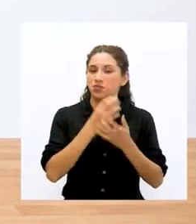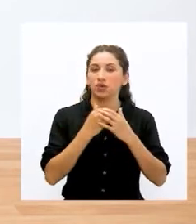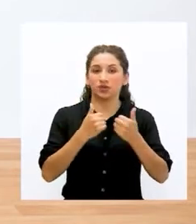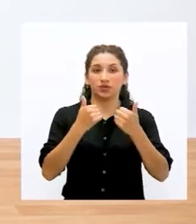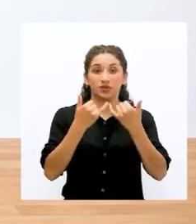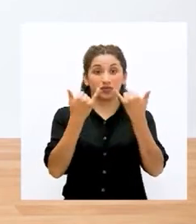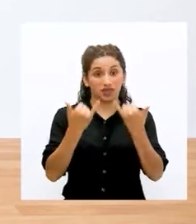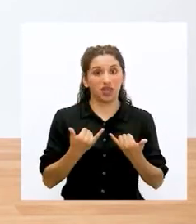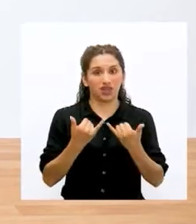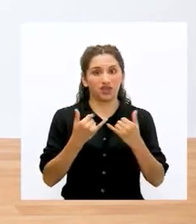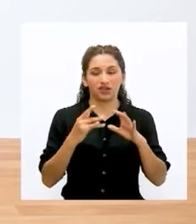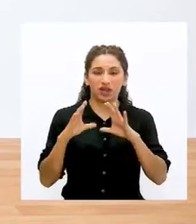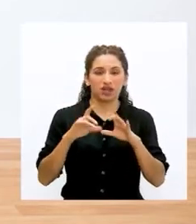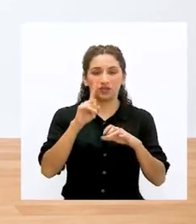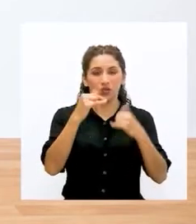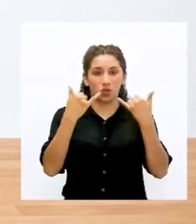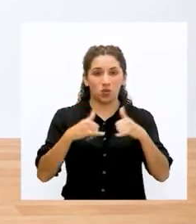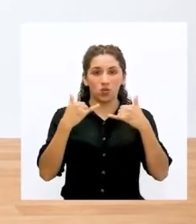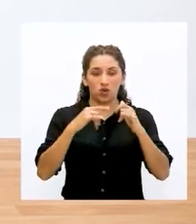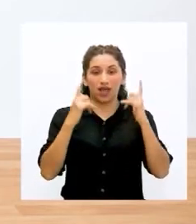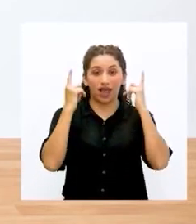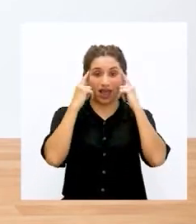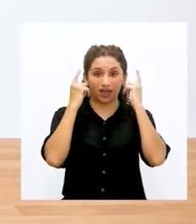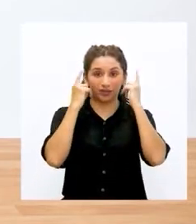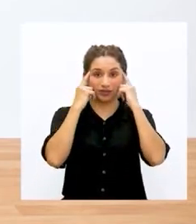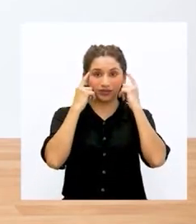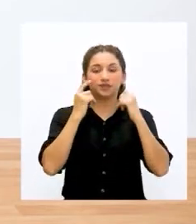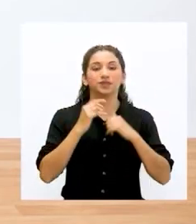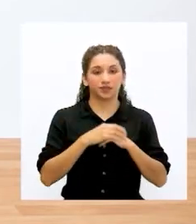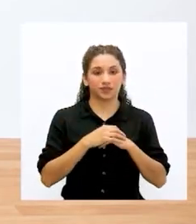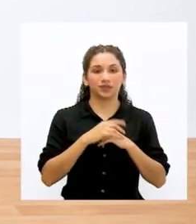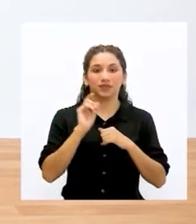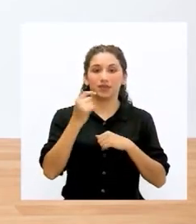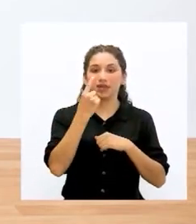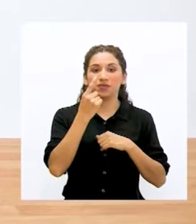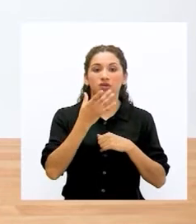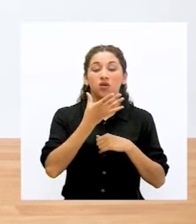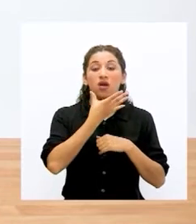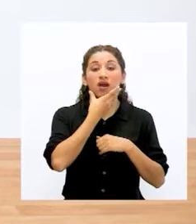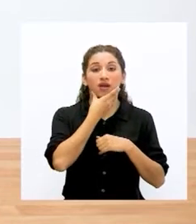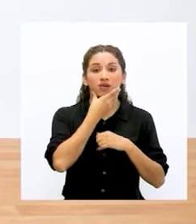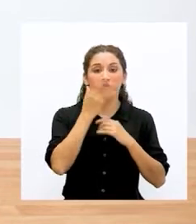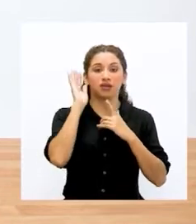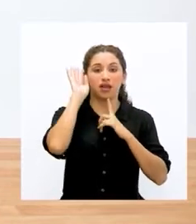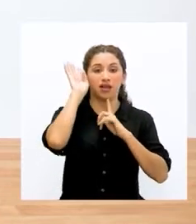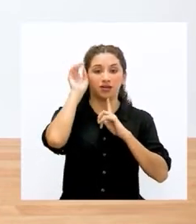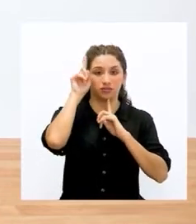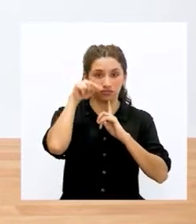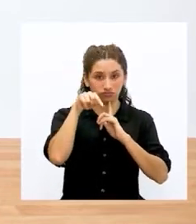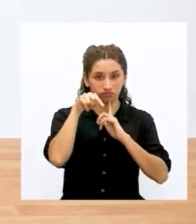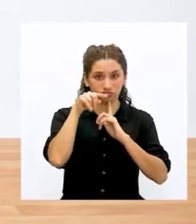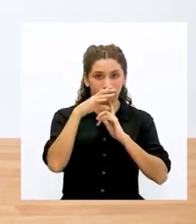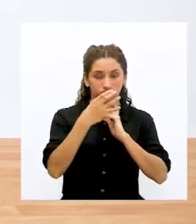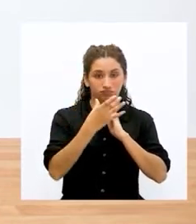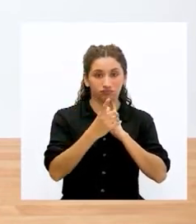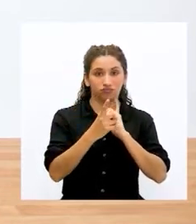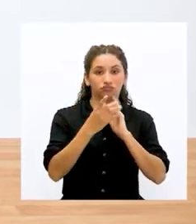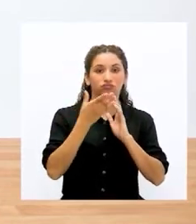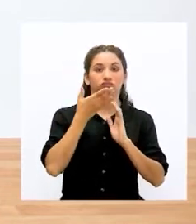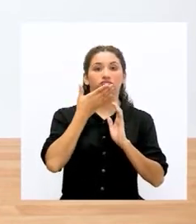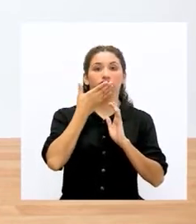bien. Ahora vamos a hacer un juego con la cabeza. ¿Qué voy a hacer? Voy a impulsar toda la parte de la cabeza hacia adelante y luego hacia